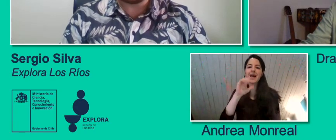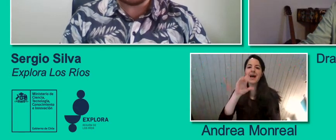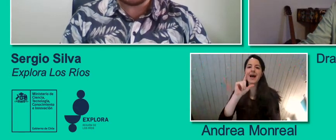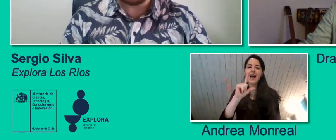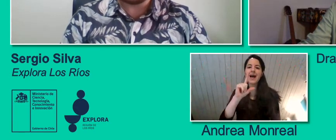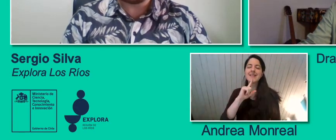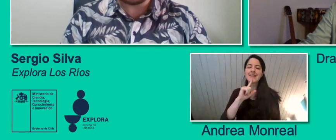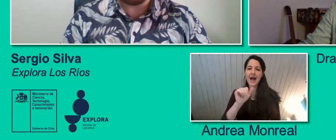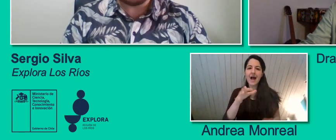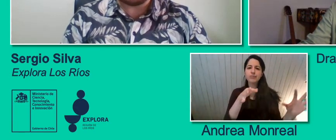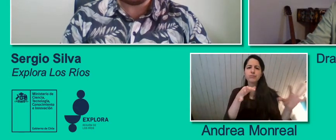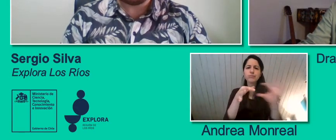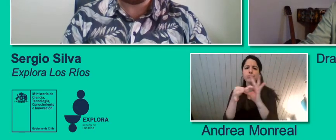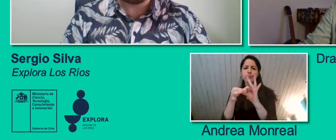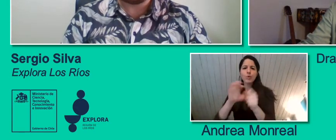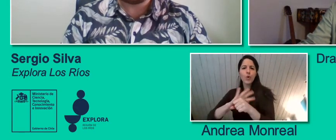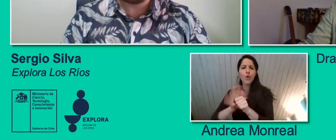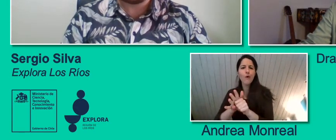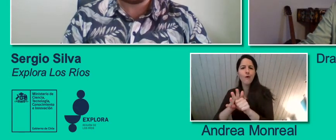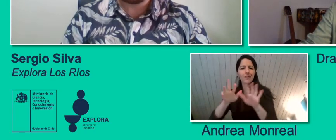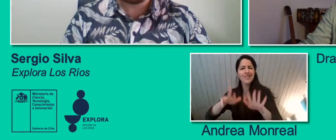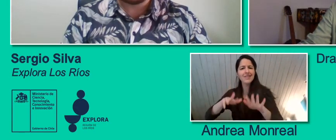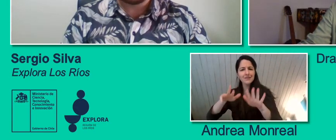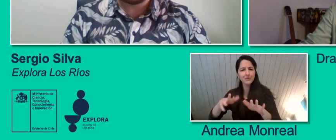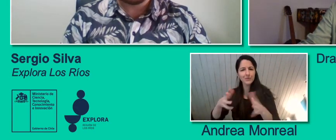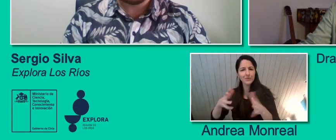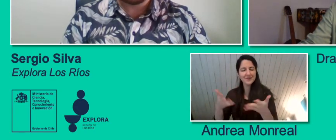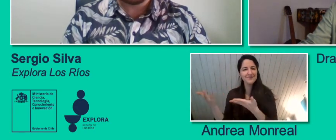de la charla de Saray Miranda.